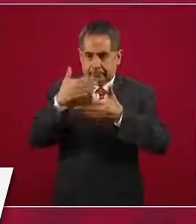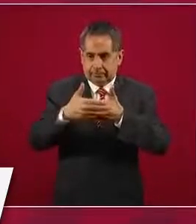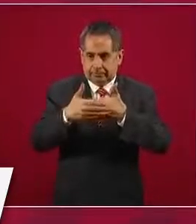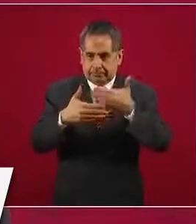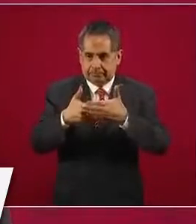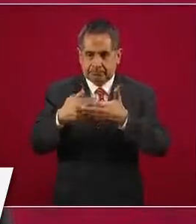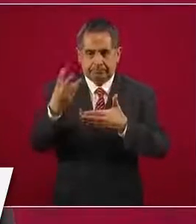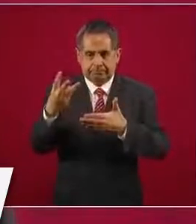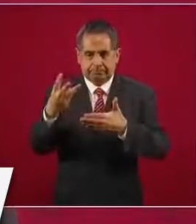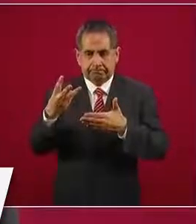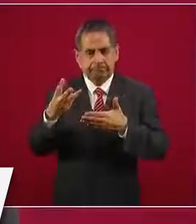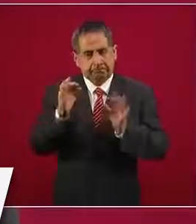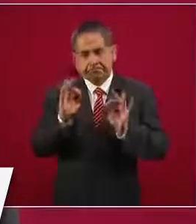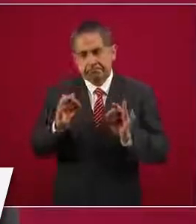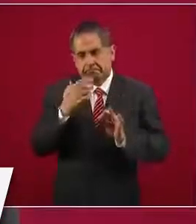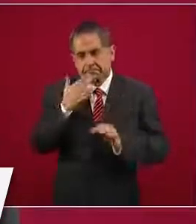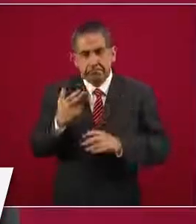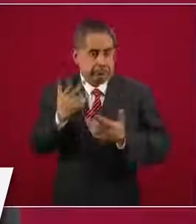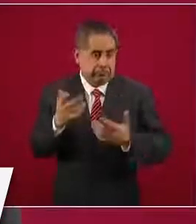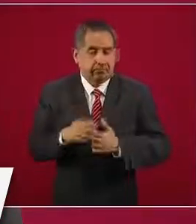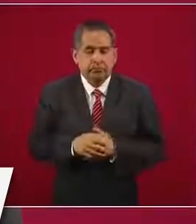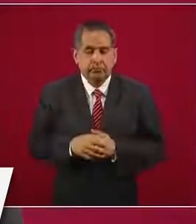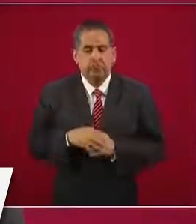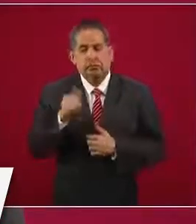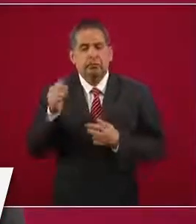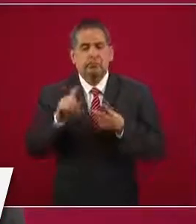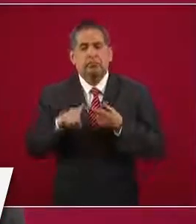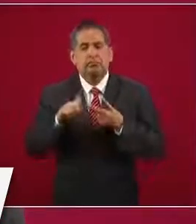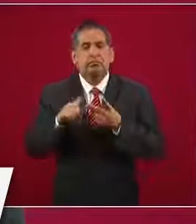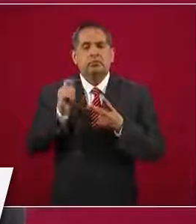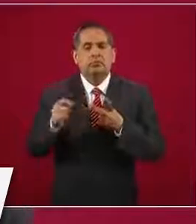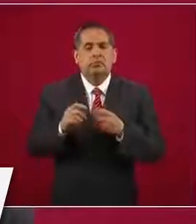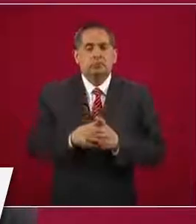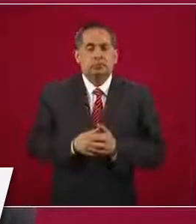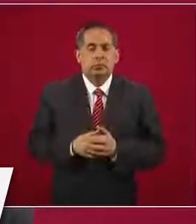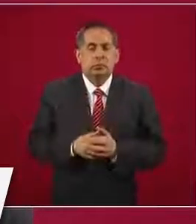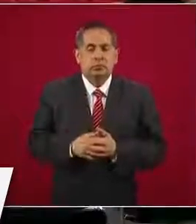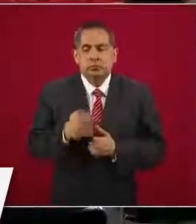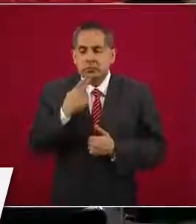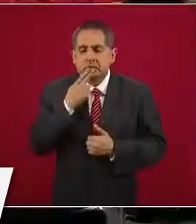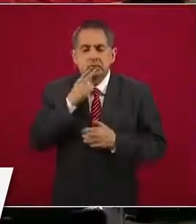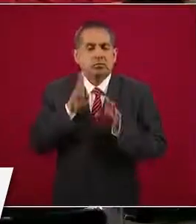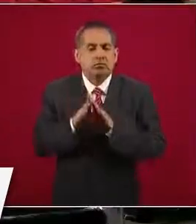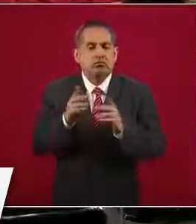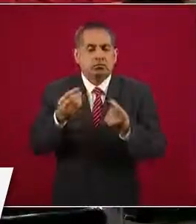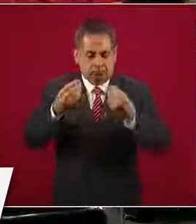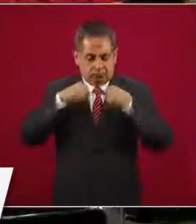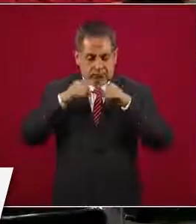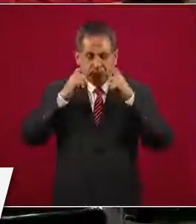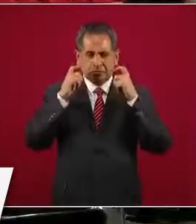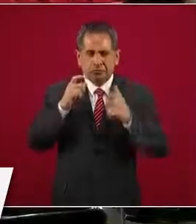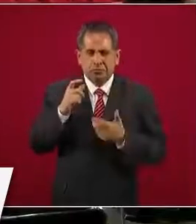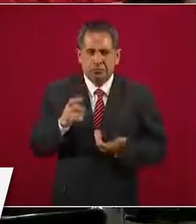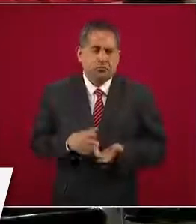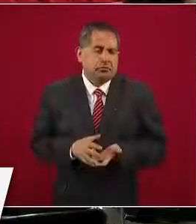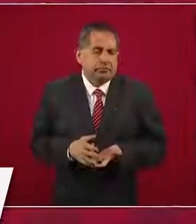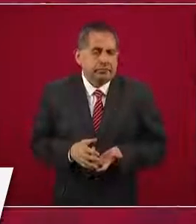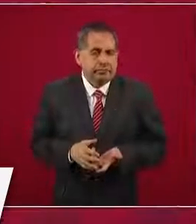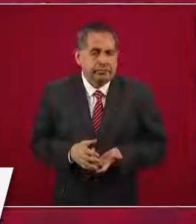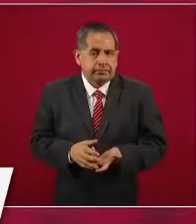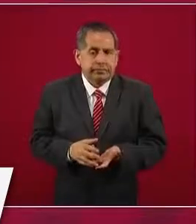filtrado el otro elemento es como se usa no es lo mismo